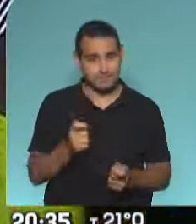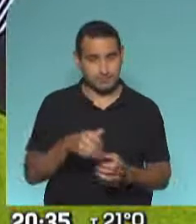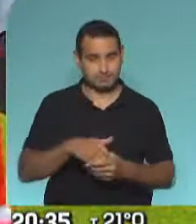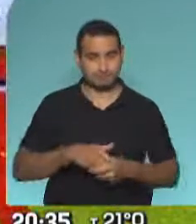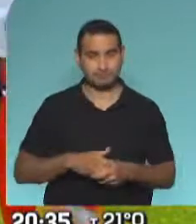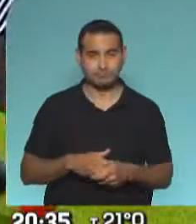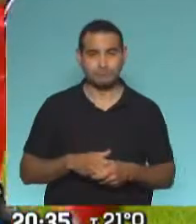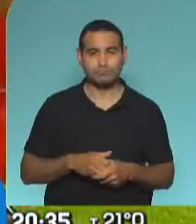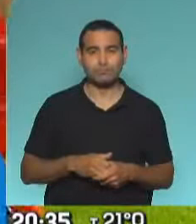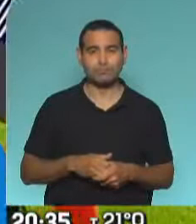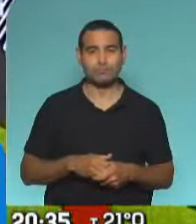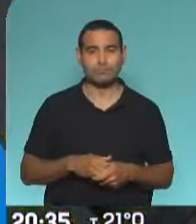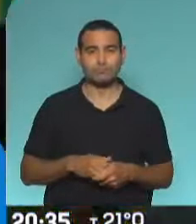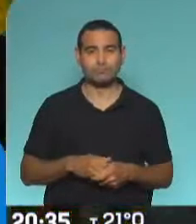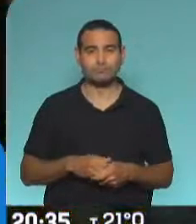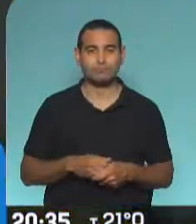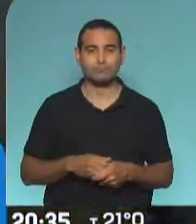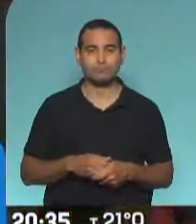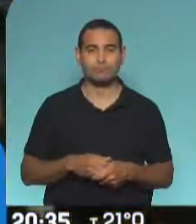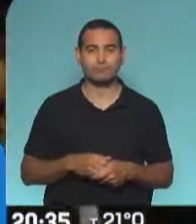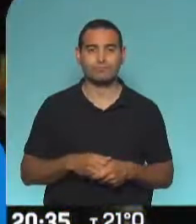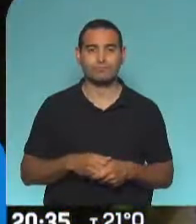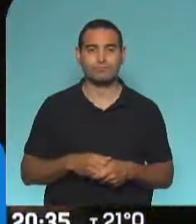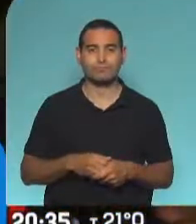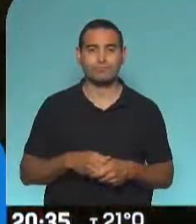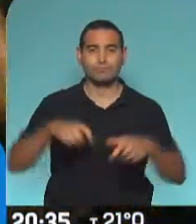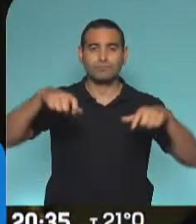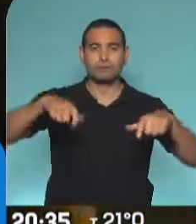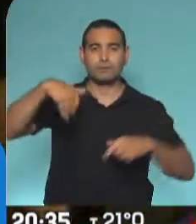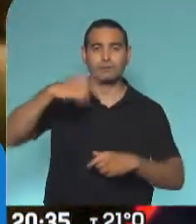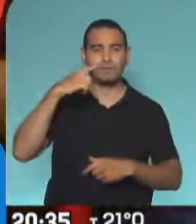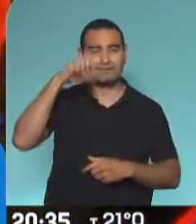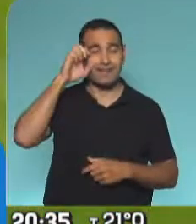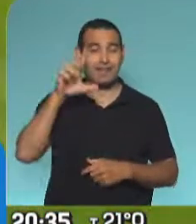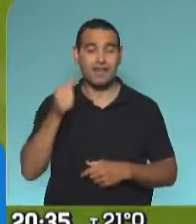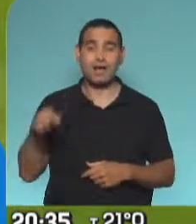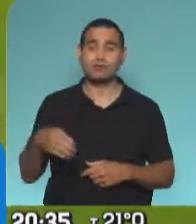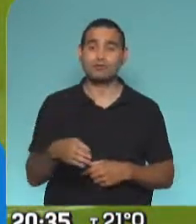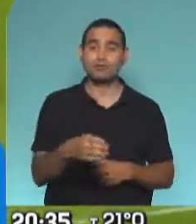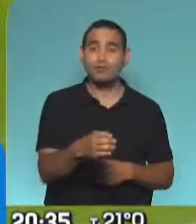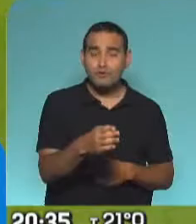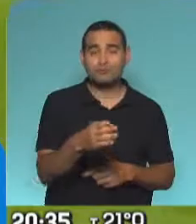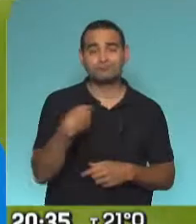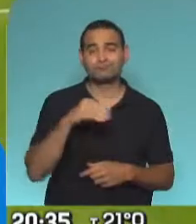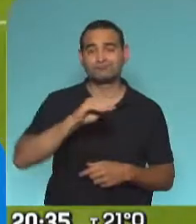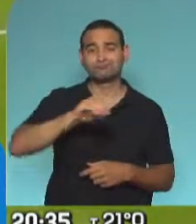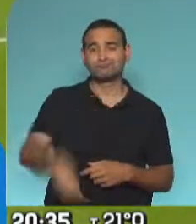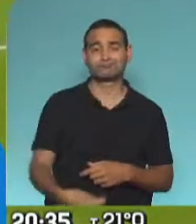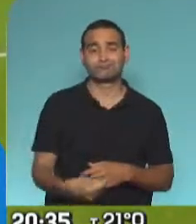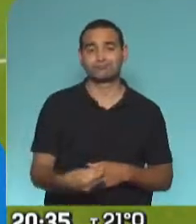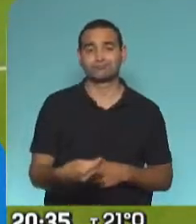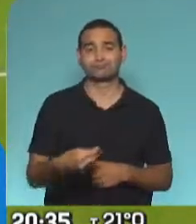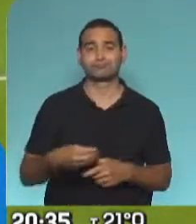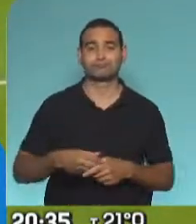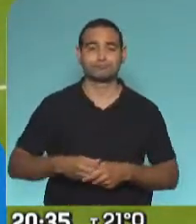son goleadas como la que sucedió en el José María Minella, donde Aldo Civi cayó ante